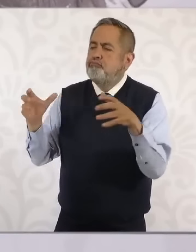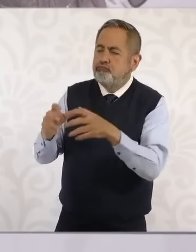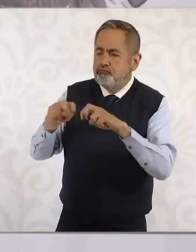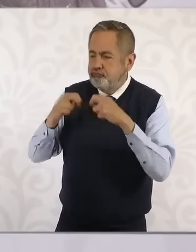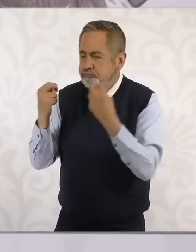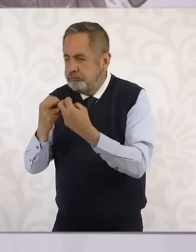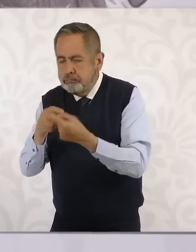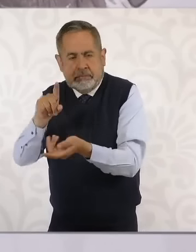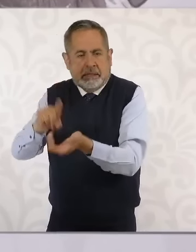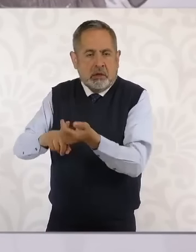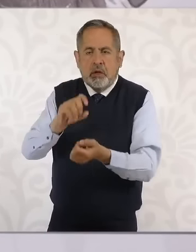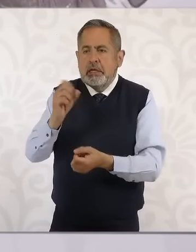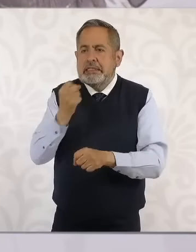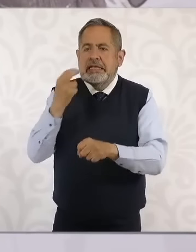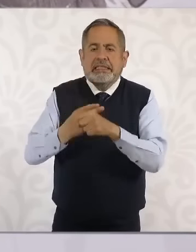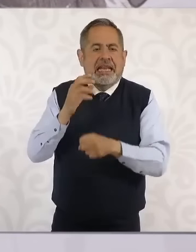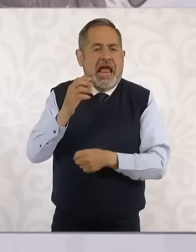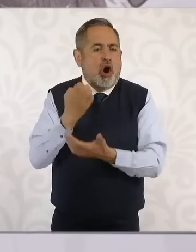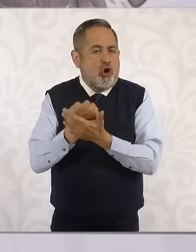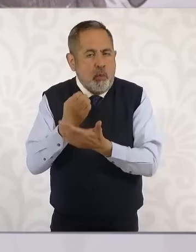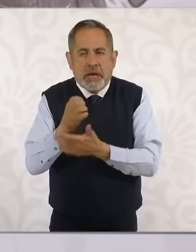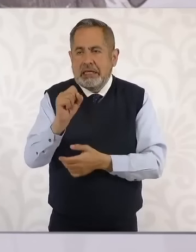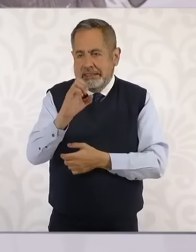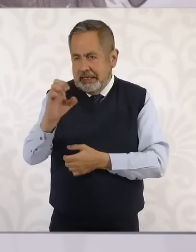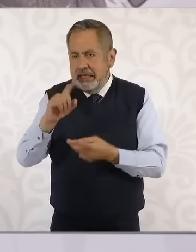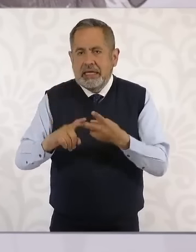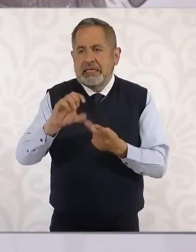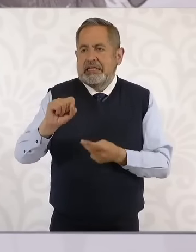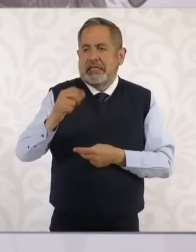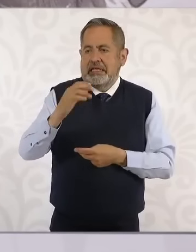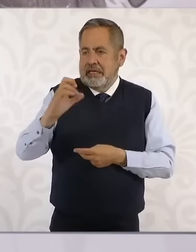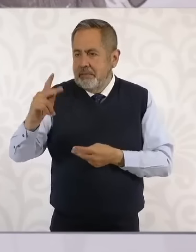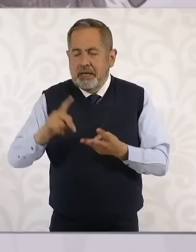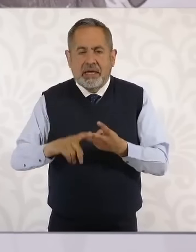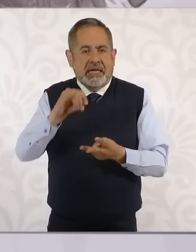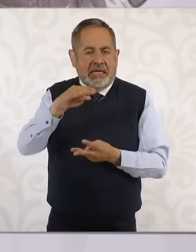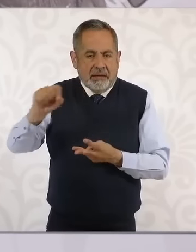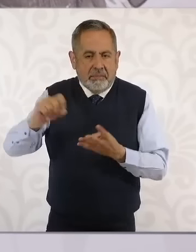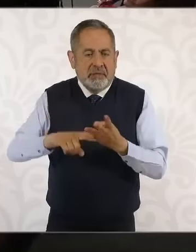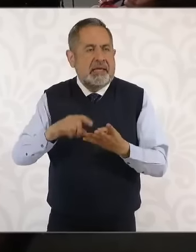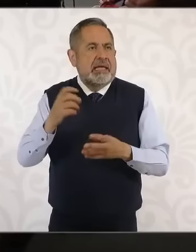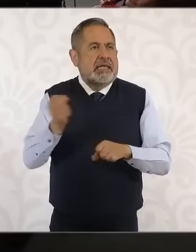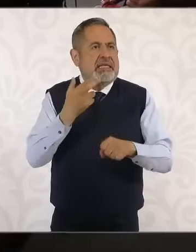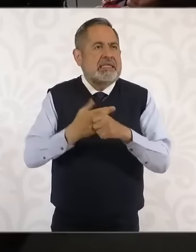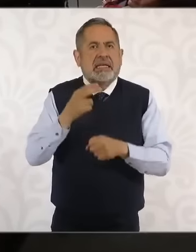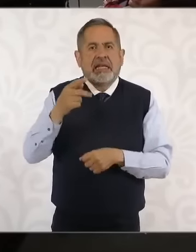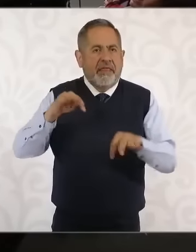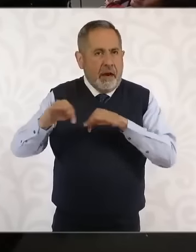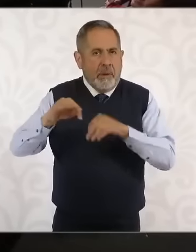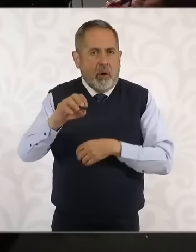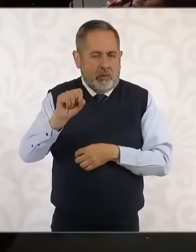por supuesto, Secretaría de Economía, está Secretaría de Hacienda, está el IMSS, está Secretaría del Trabajo